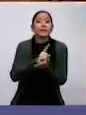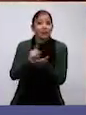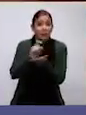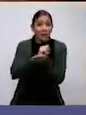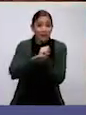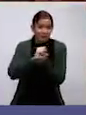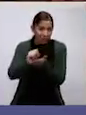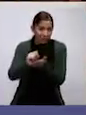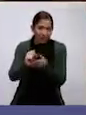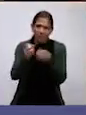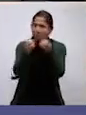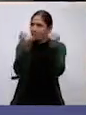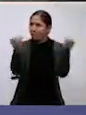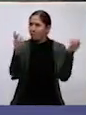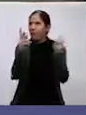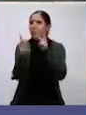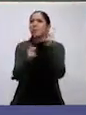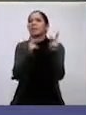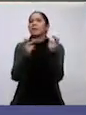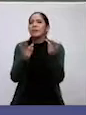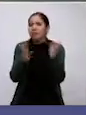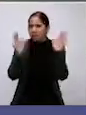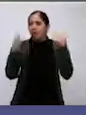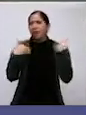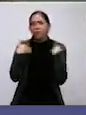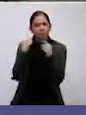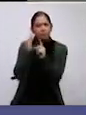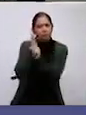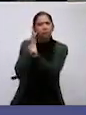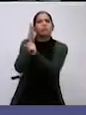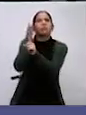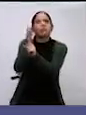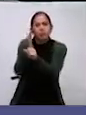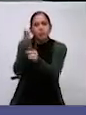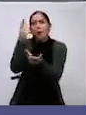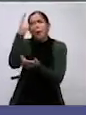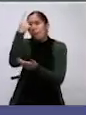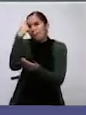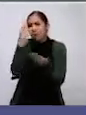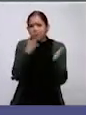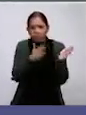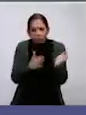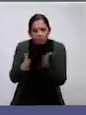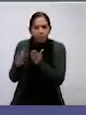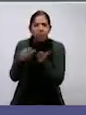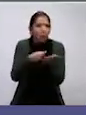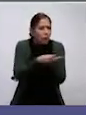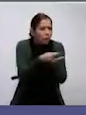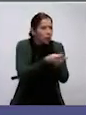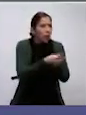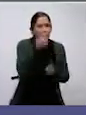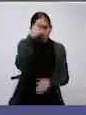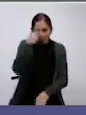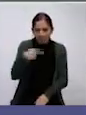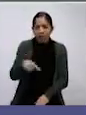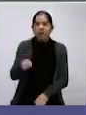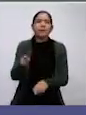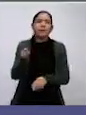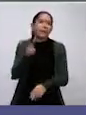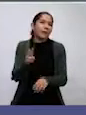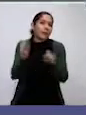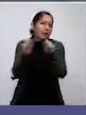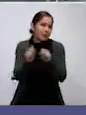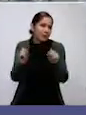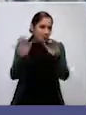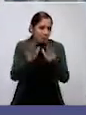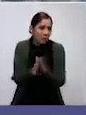Santa. Muchas personas ya también destinadas, por supuesto, a realizar compras para este fin de semana. Ese